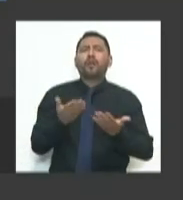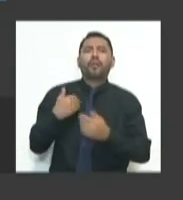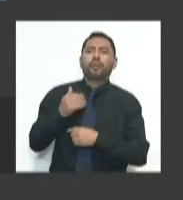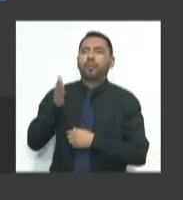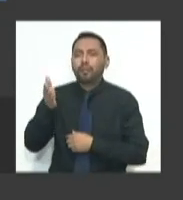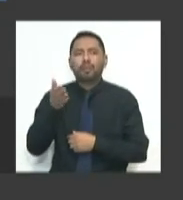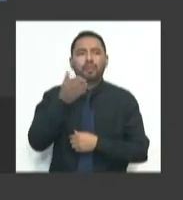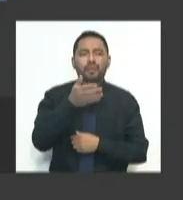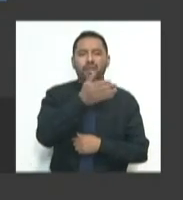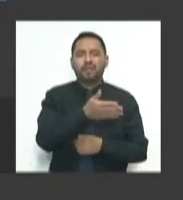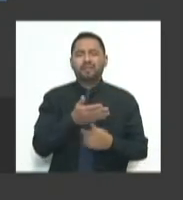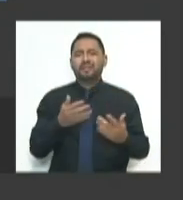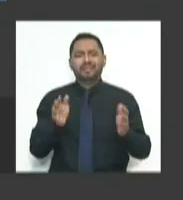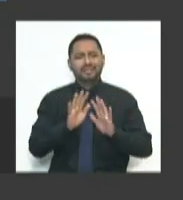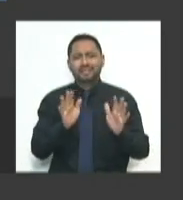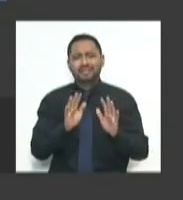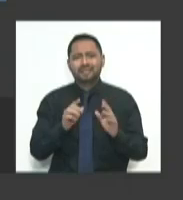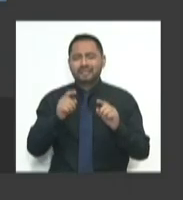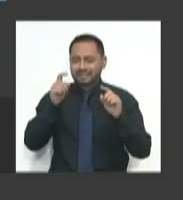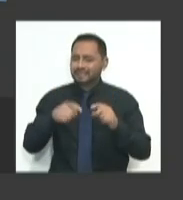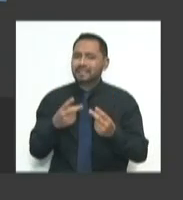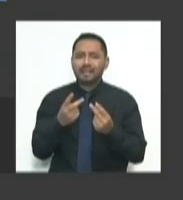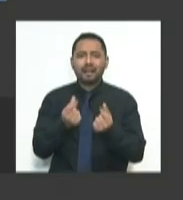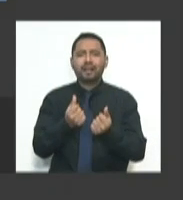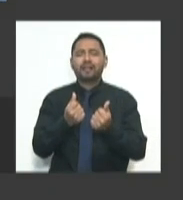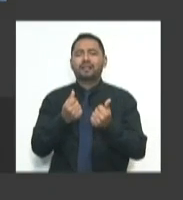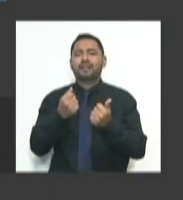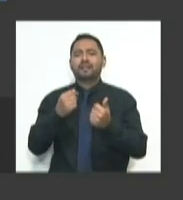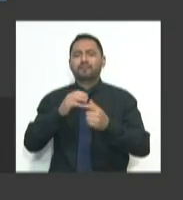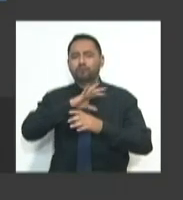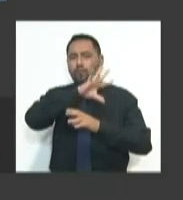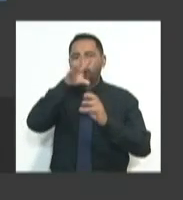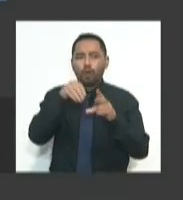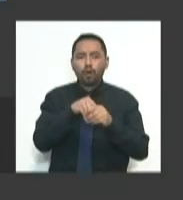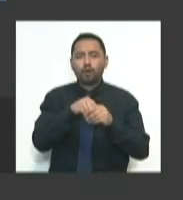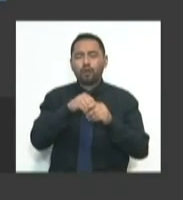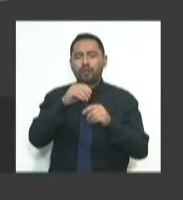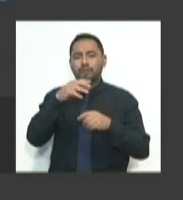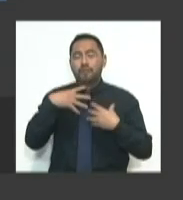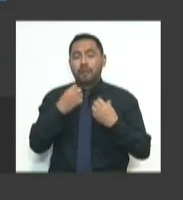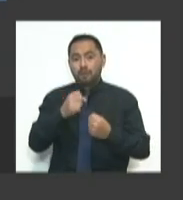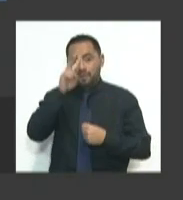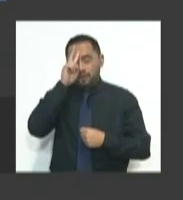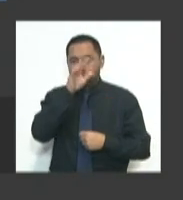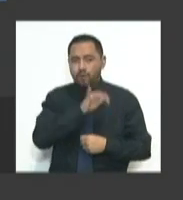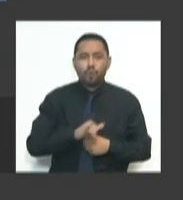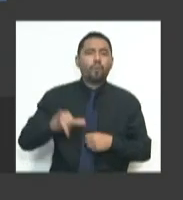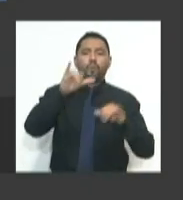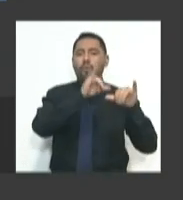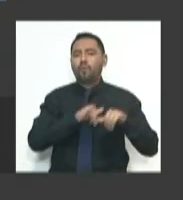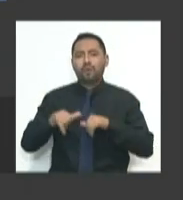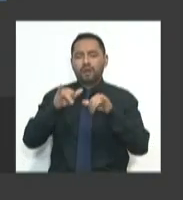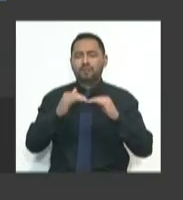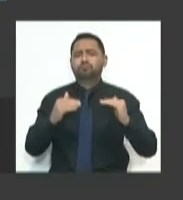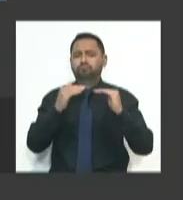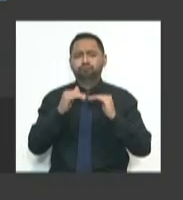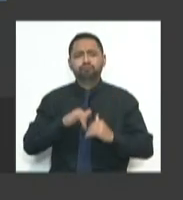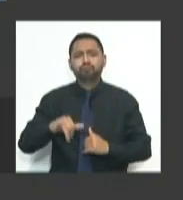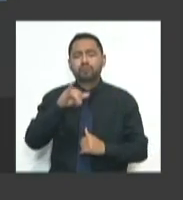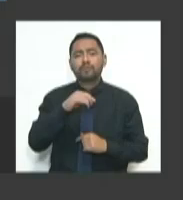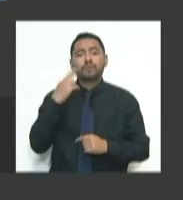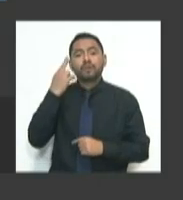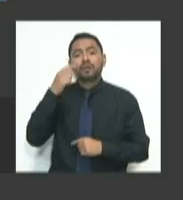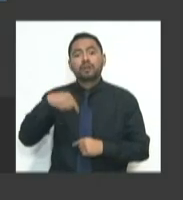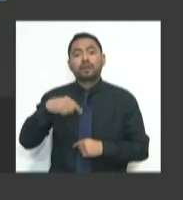persona que que todos sabemos que tuvo un desempeño extraordinario en un momento clave del perú en el que aquí hubo que